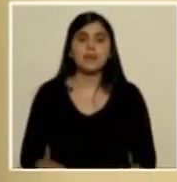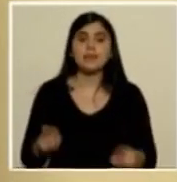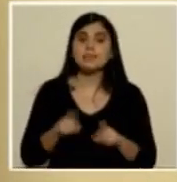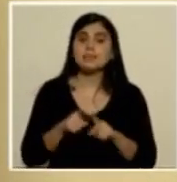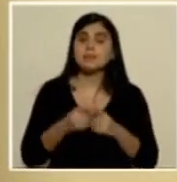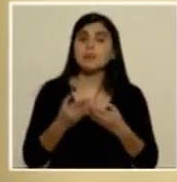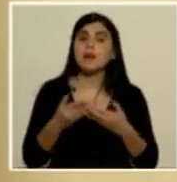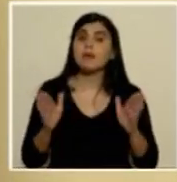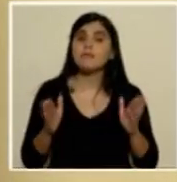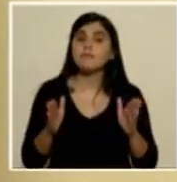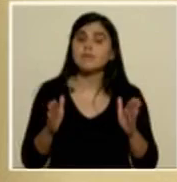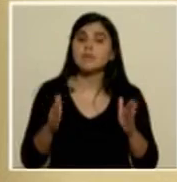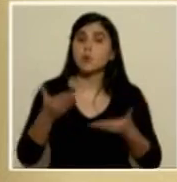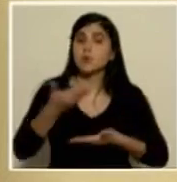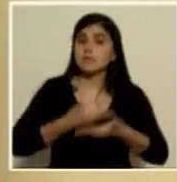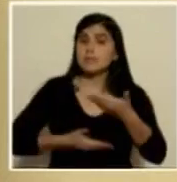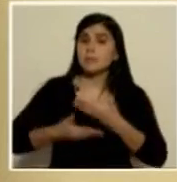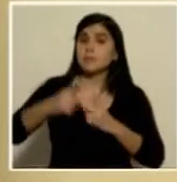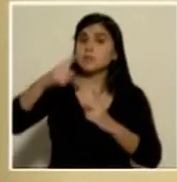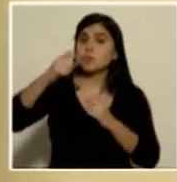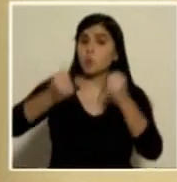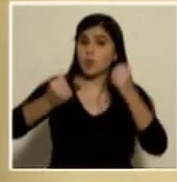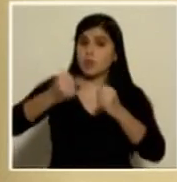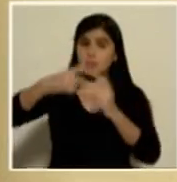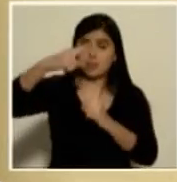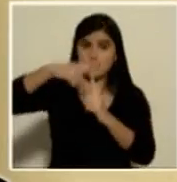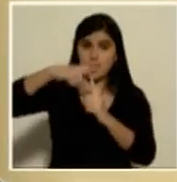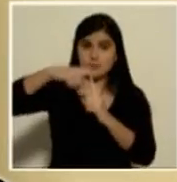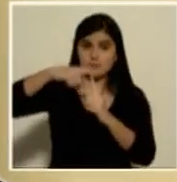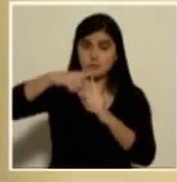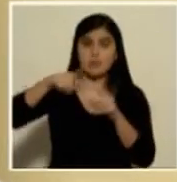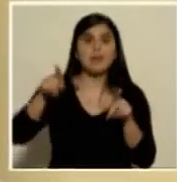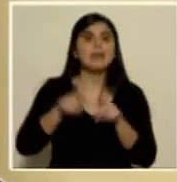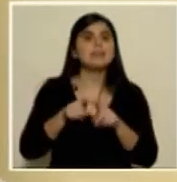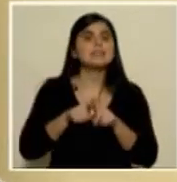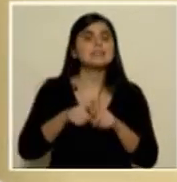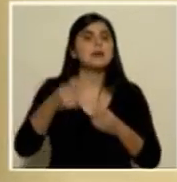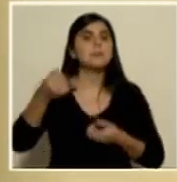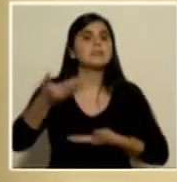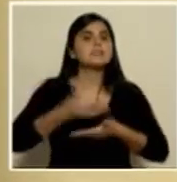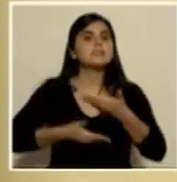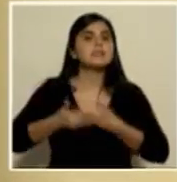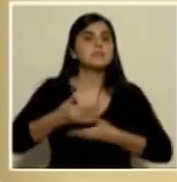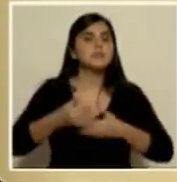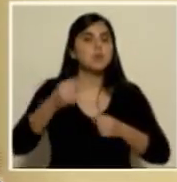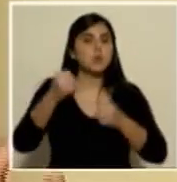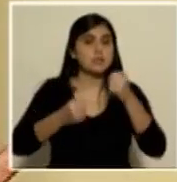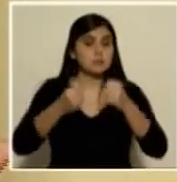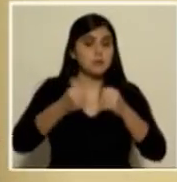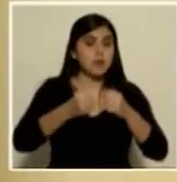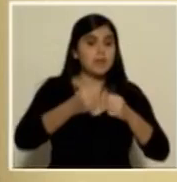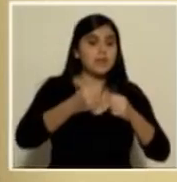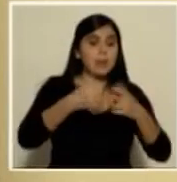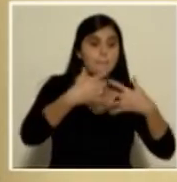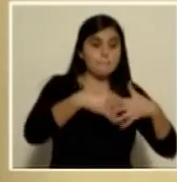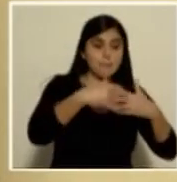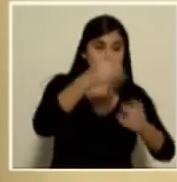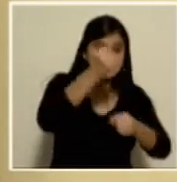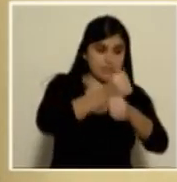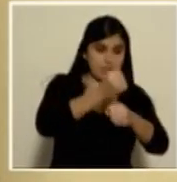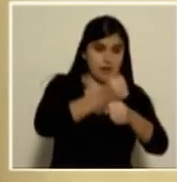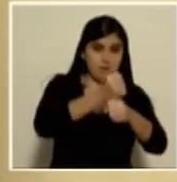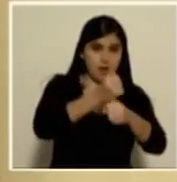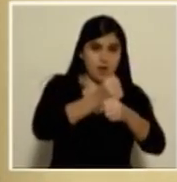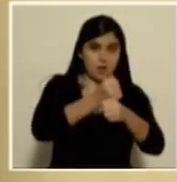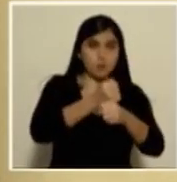el servicio de taxi y el servicio de transporte específico de trabajadores, para que las empresas autorizadas para operar también